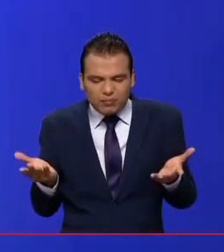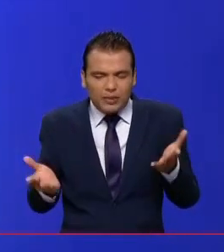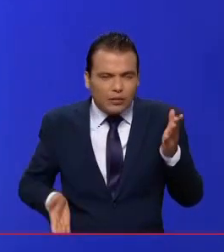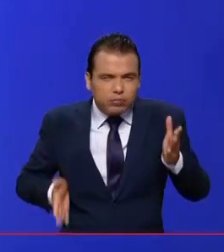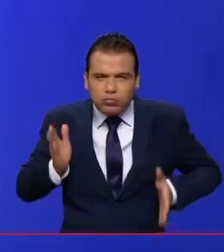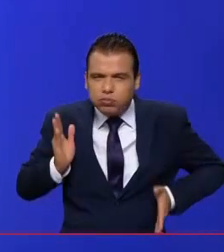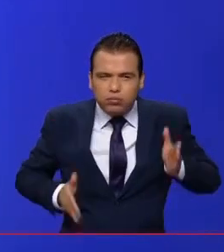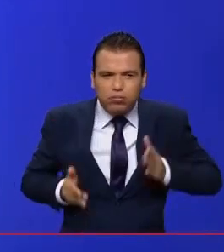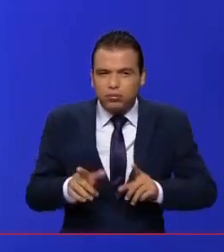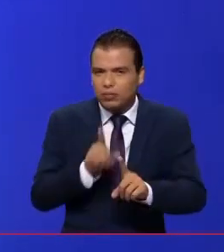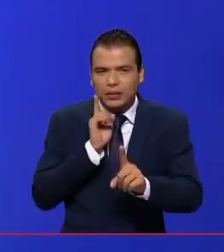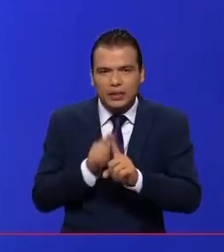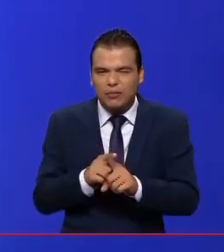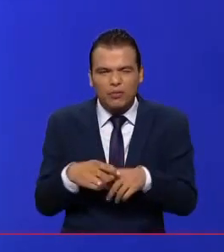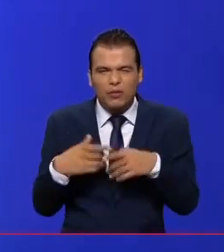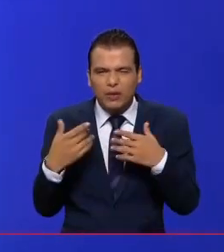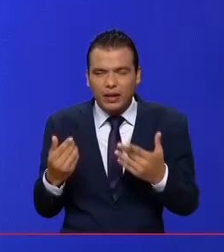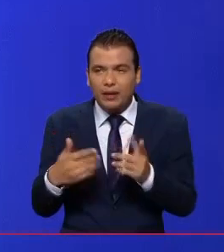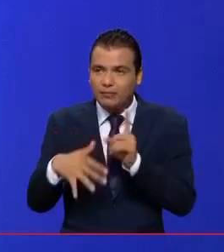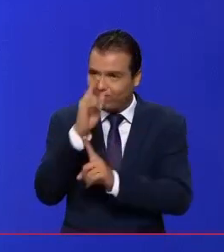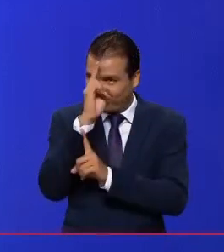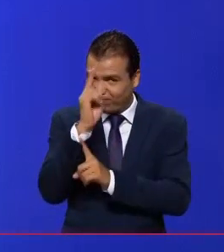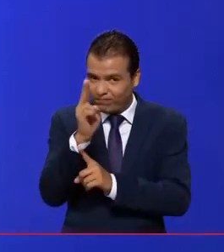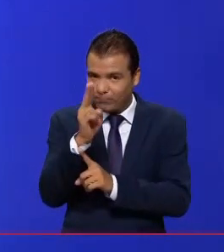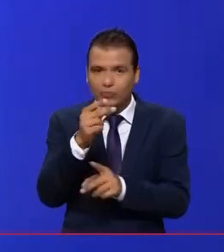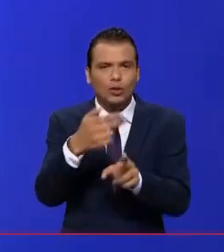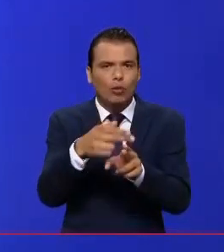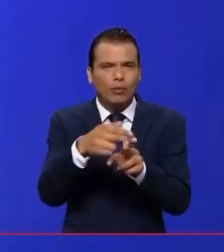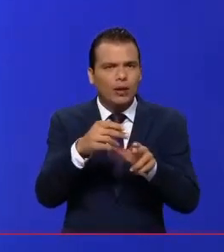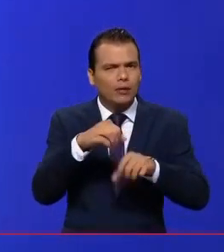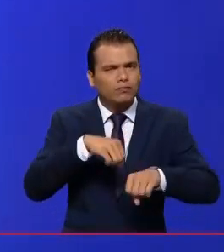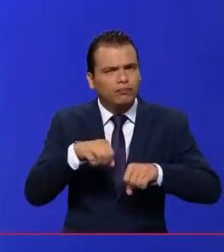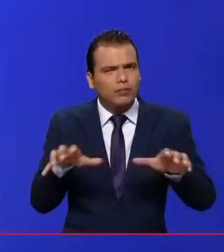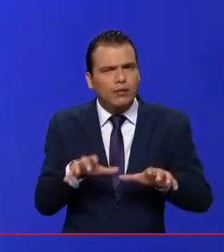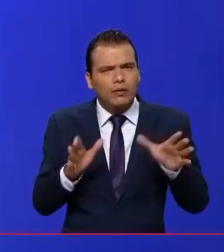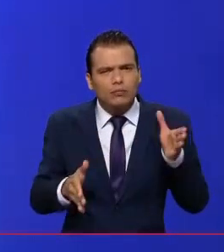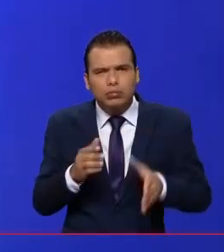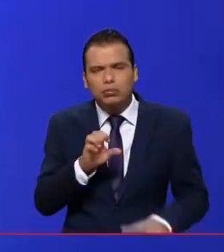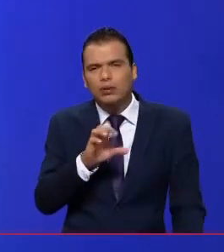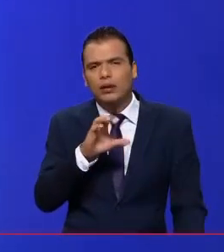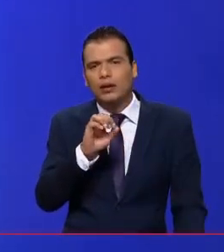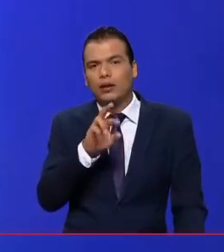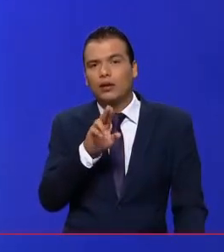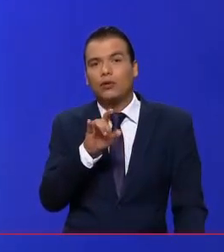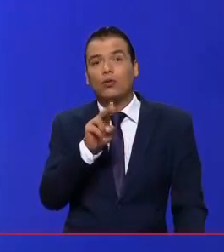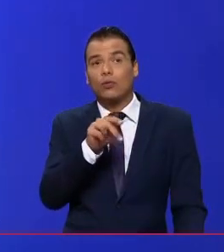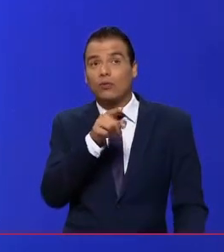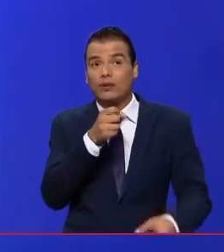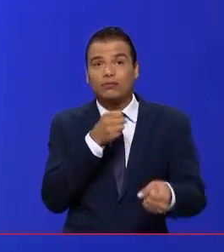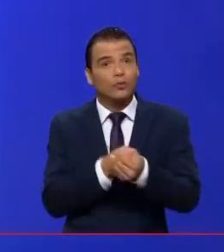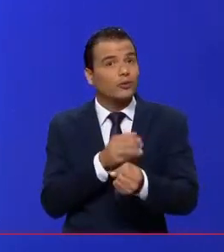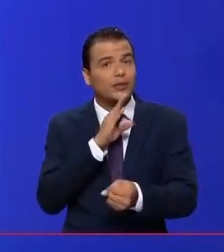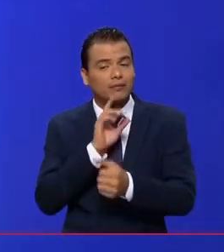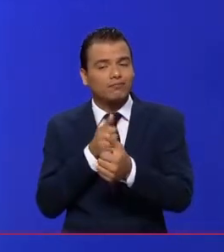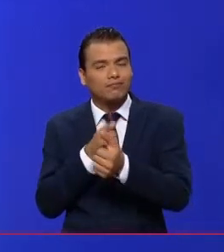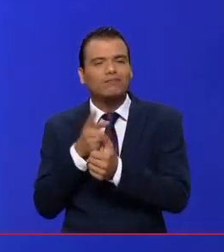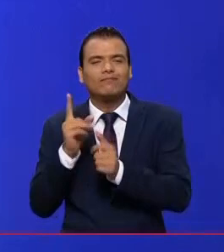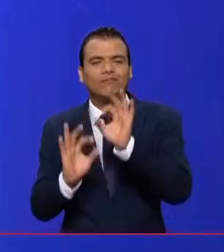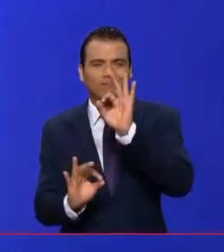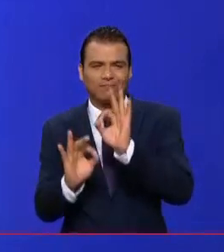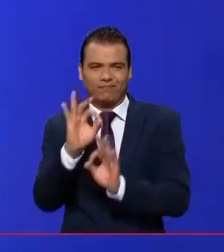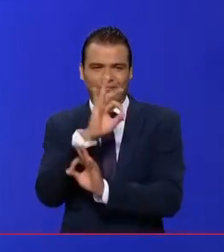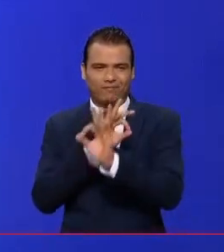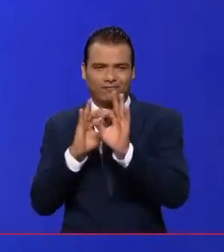primera versión de la carrera Ecorum, actividad que cuenta con la alianza de nuestro canal Telepacífico. Allí se